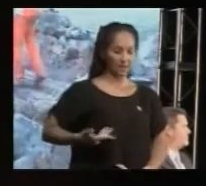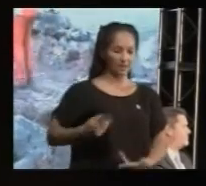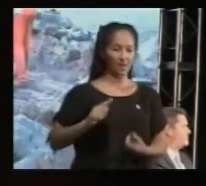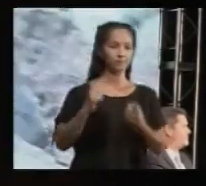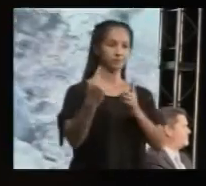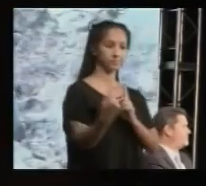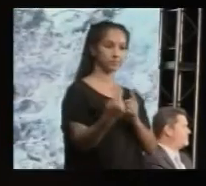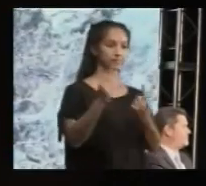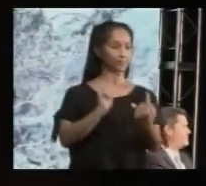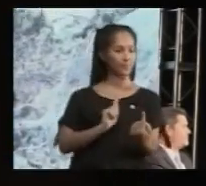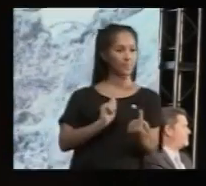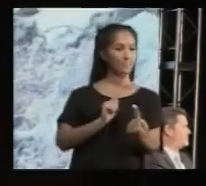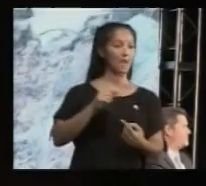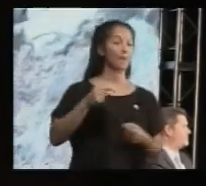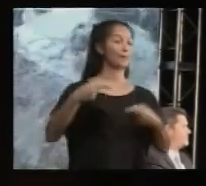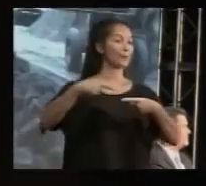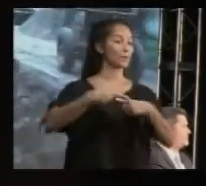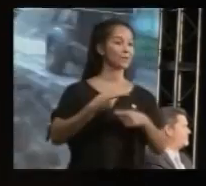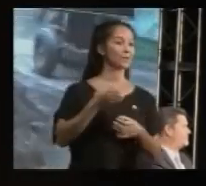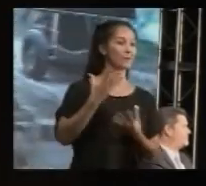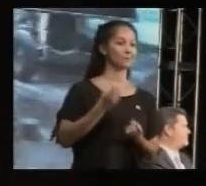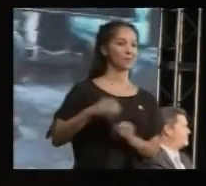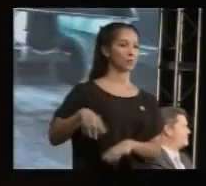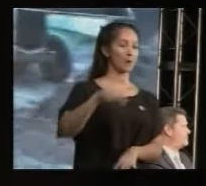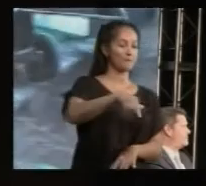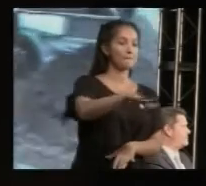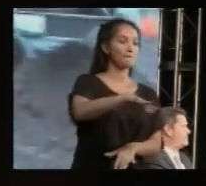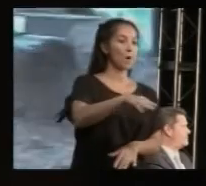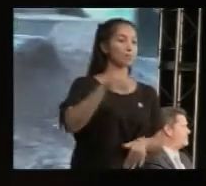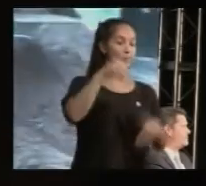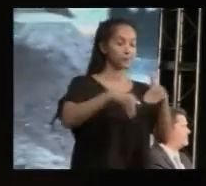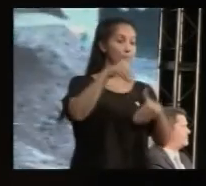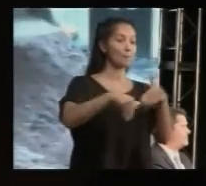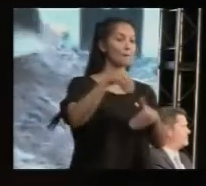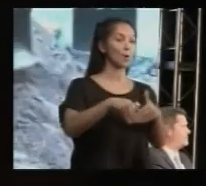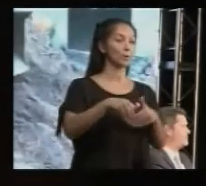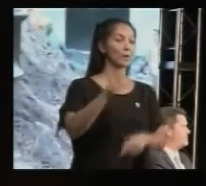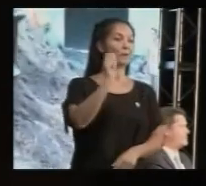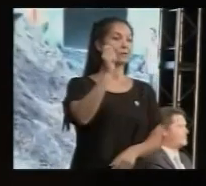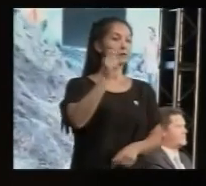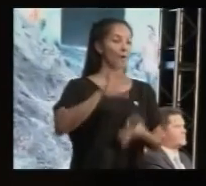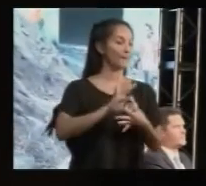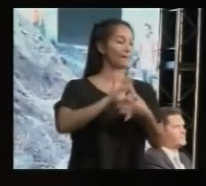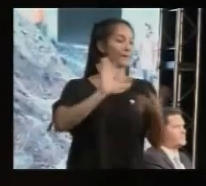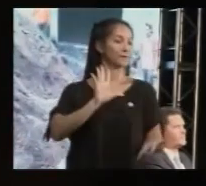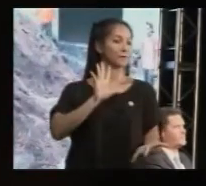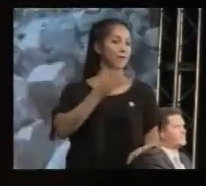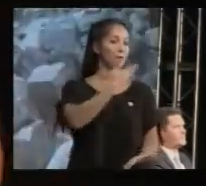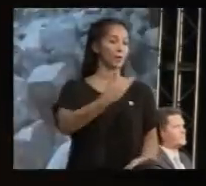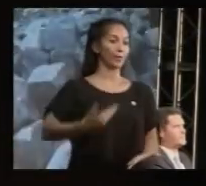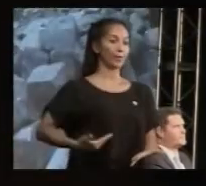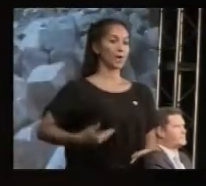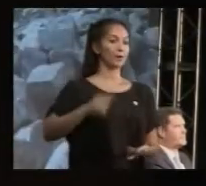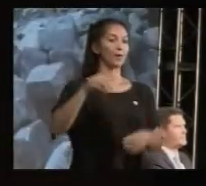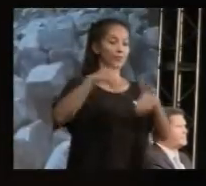no sirve. Esa política es basura. El pueblo vota y luego es regla de oro de la democracia que acatamos la decisión de la